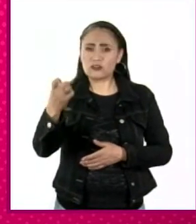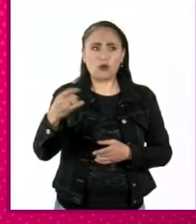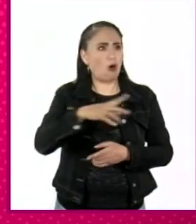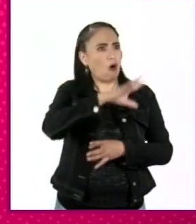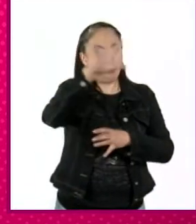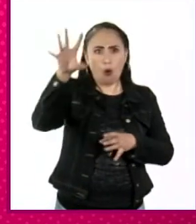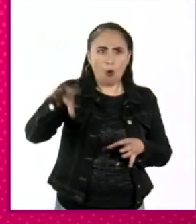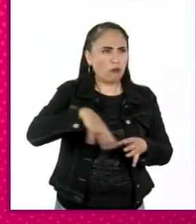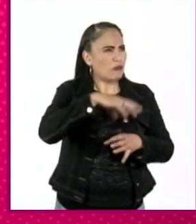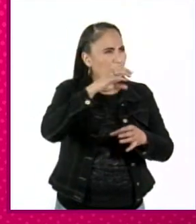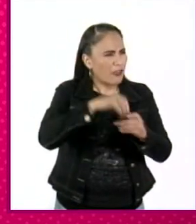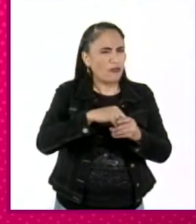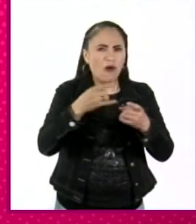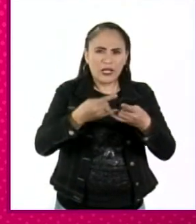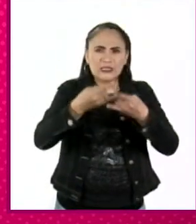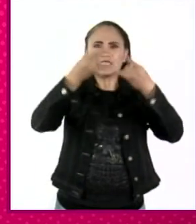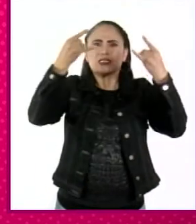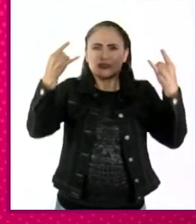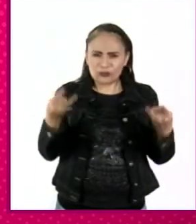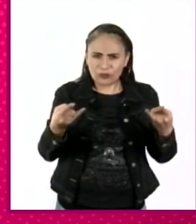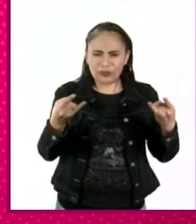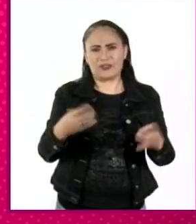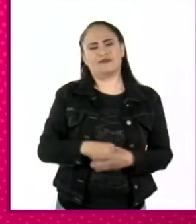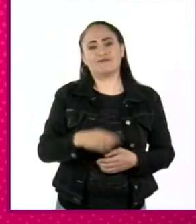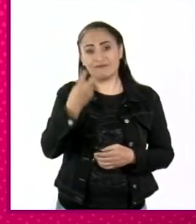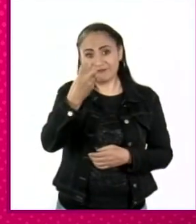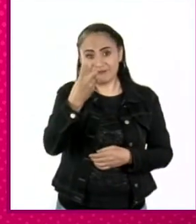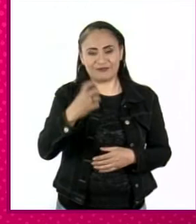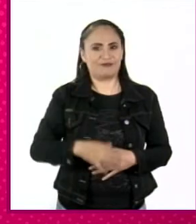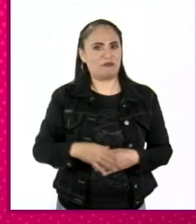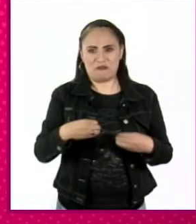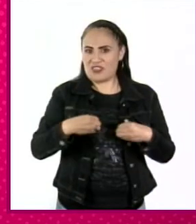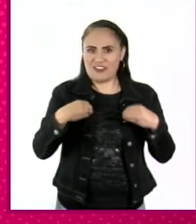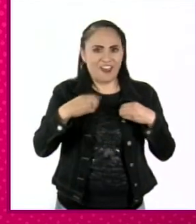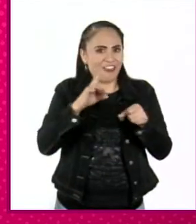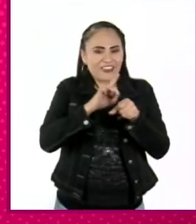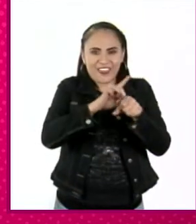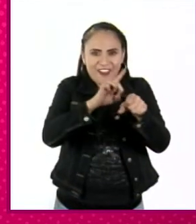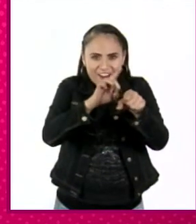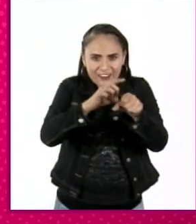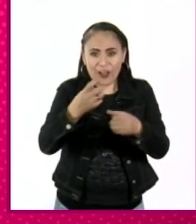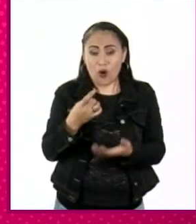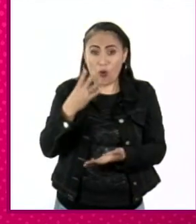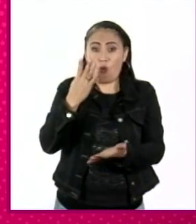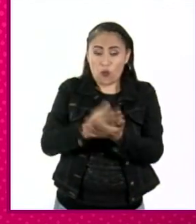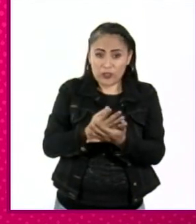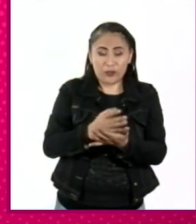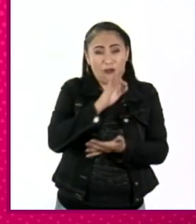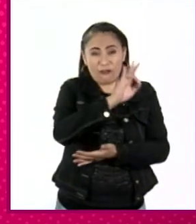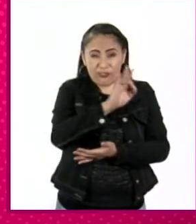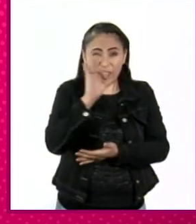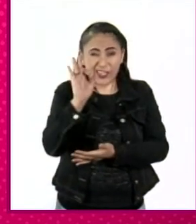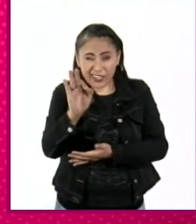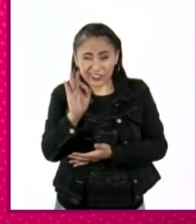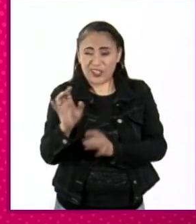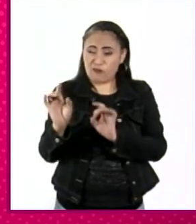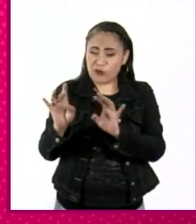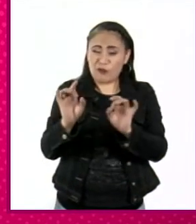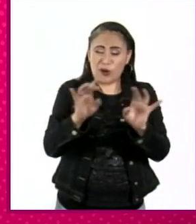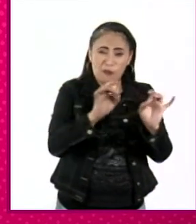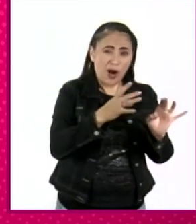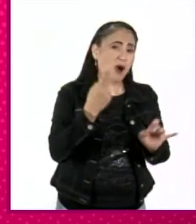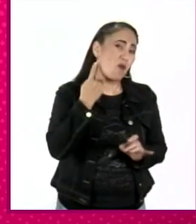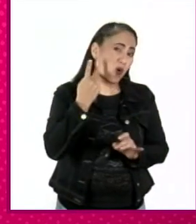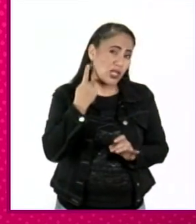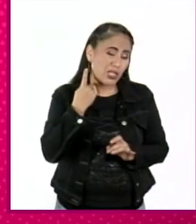O sea, el concepto amplio de historia no es solamente de alguna manera conocer solamente los sucesos